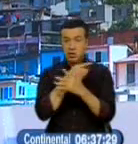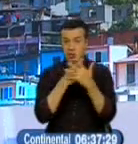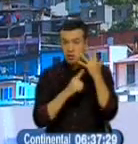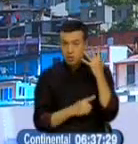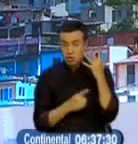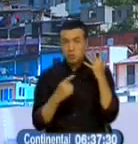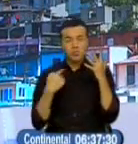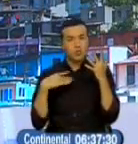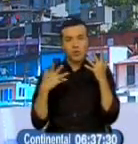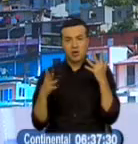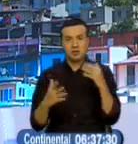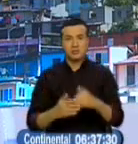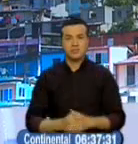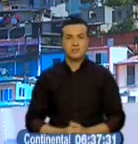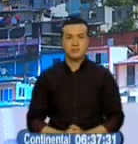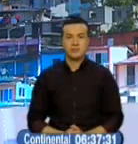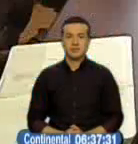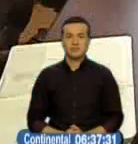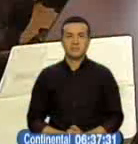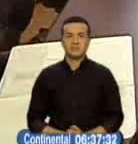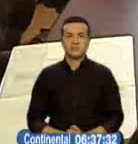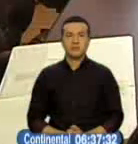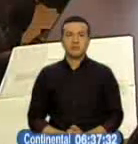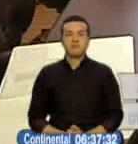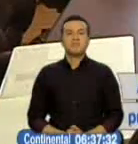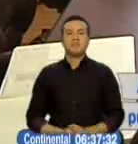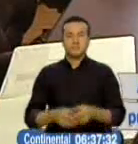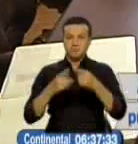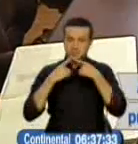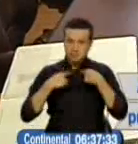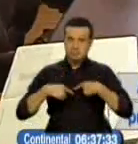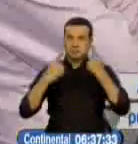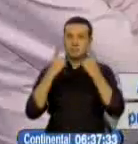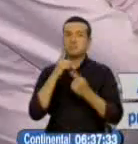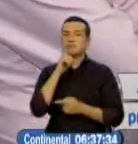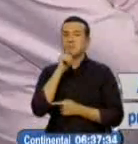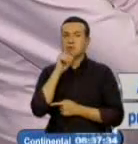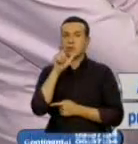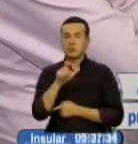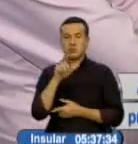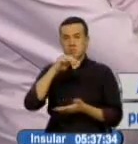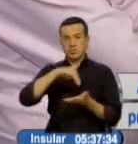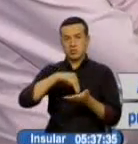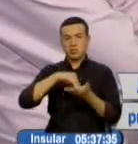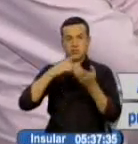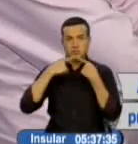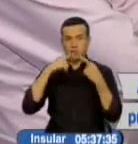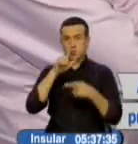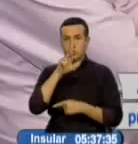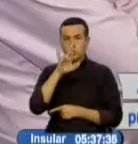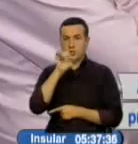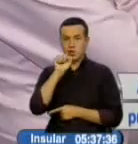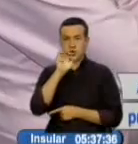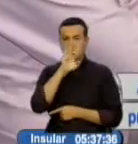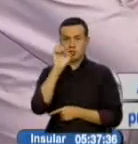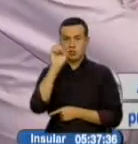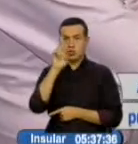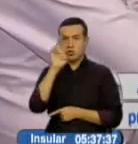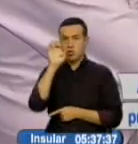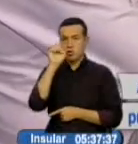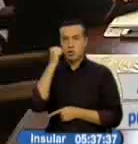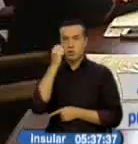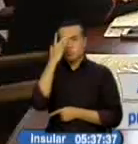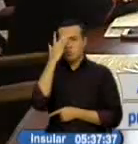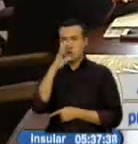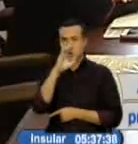esta normativa. Esa fue la confirmación que hizo uno de sus integrantes. Luis Fernando Torres explica el porqué el